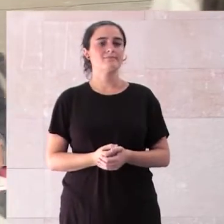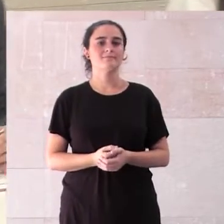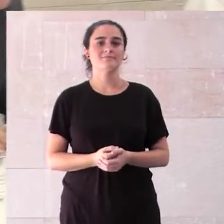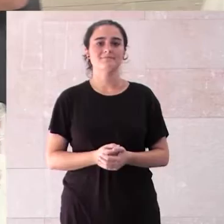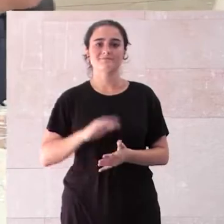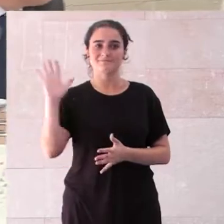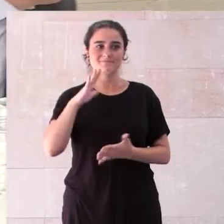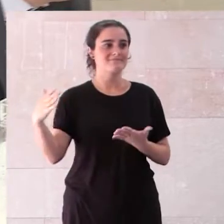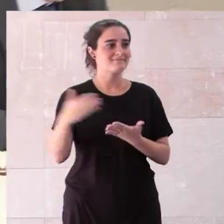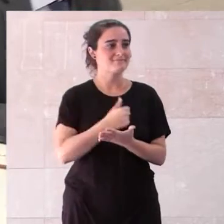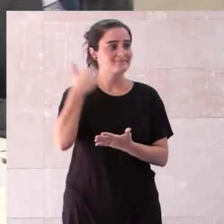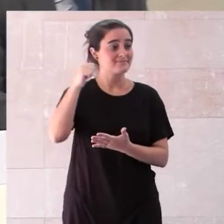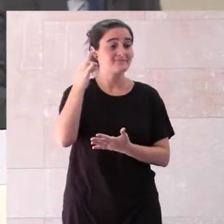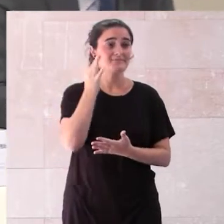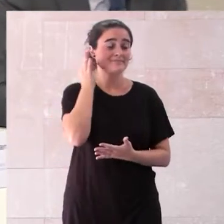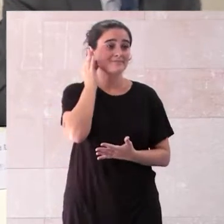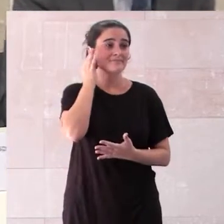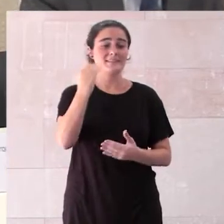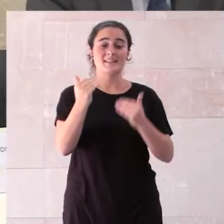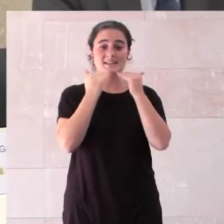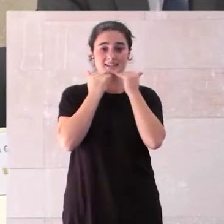Kaixo guztioi eta eskerrik asko